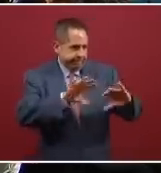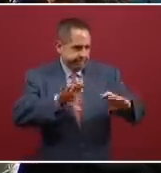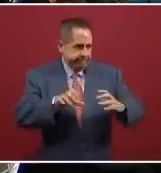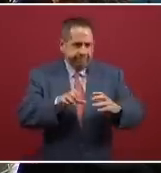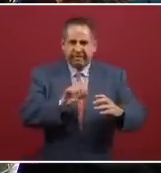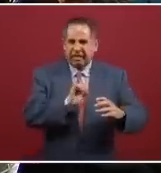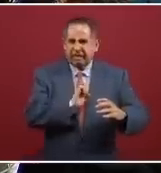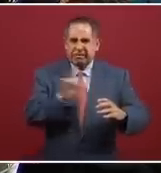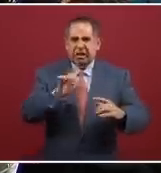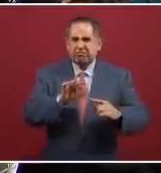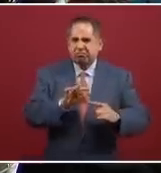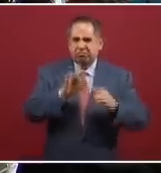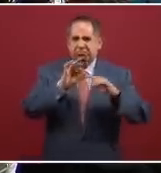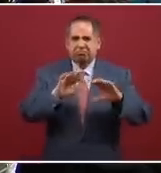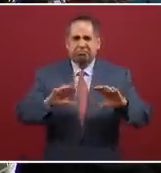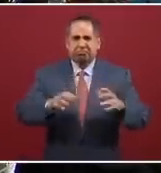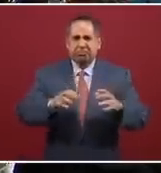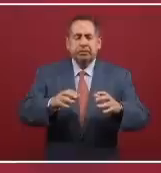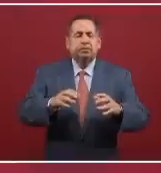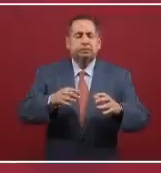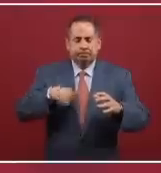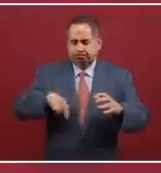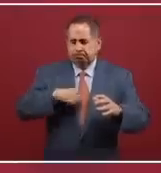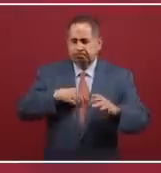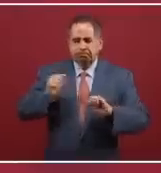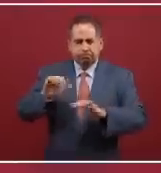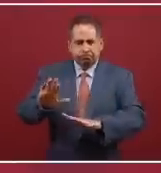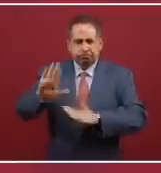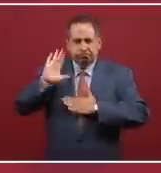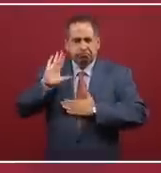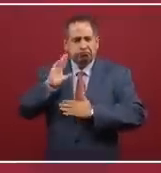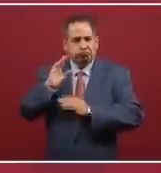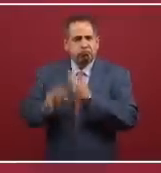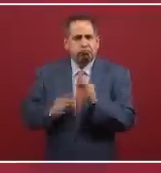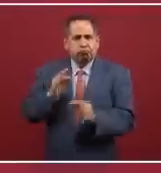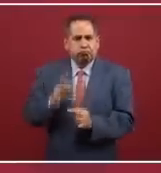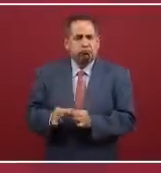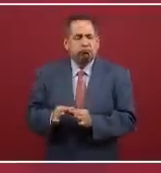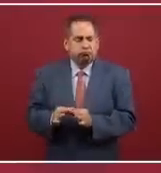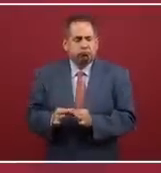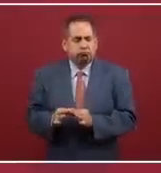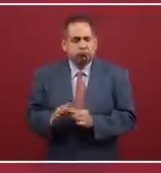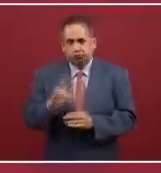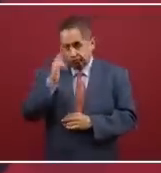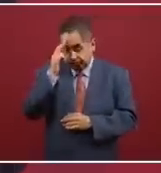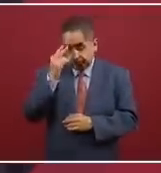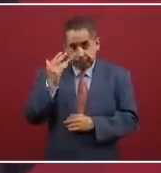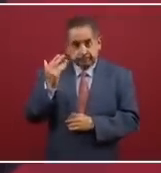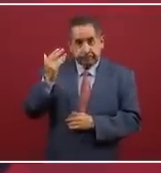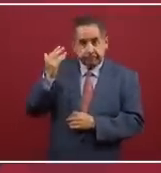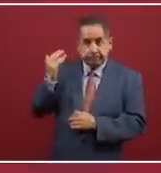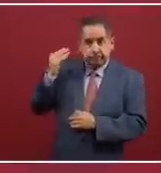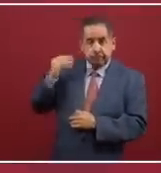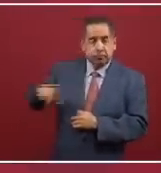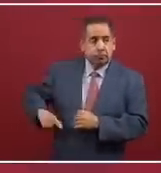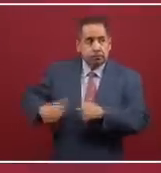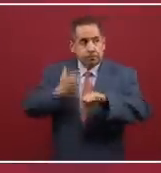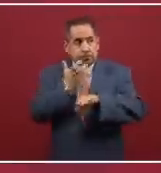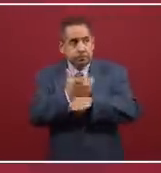para cumplir con los compromisos que se hicieron con el gobierno de